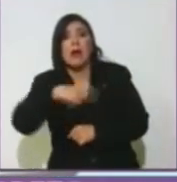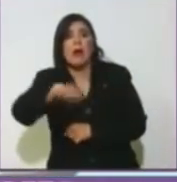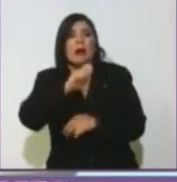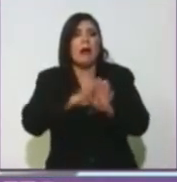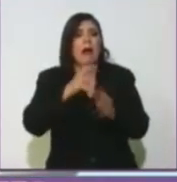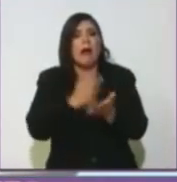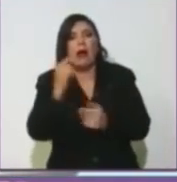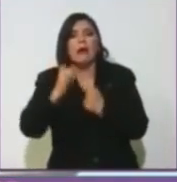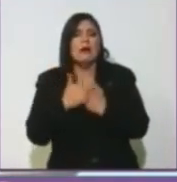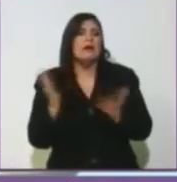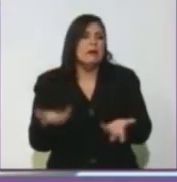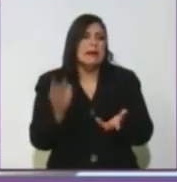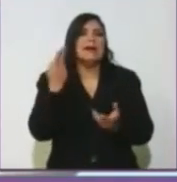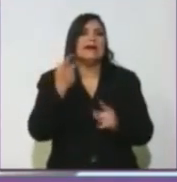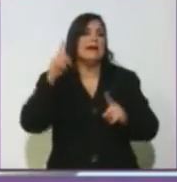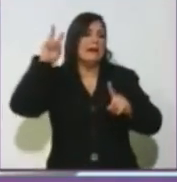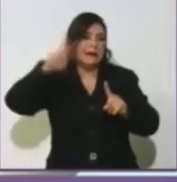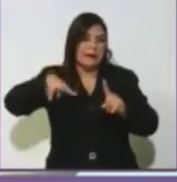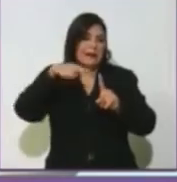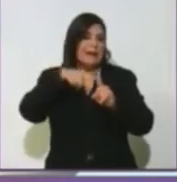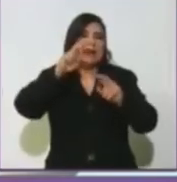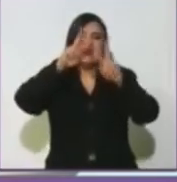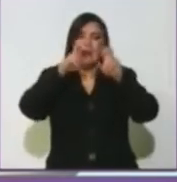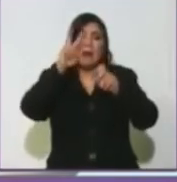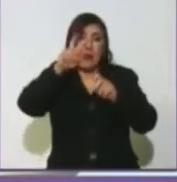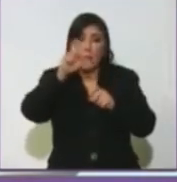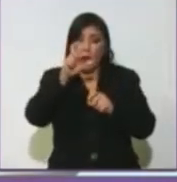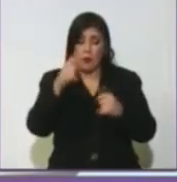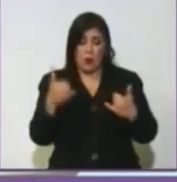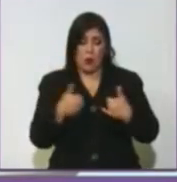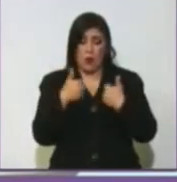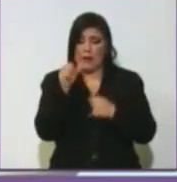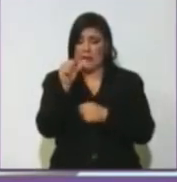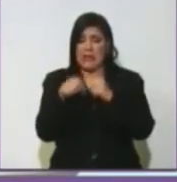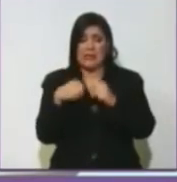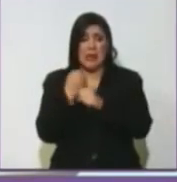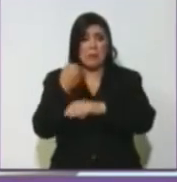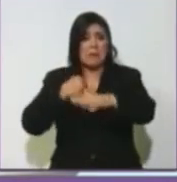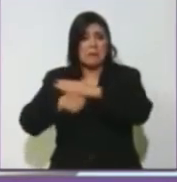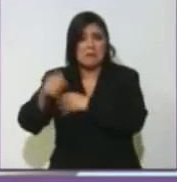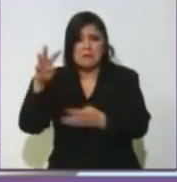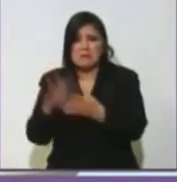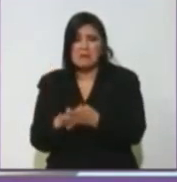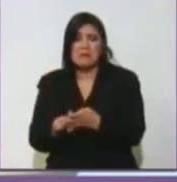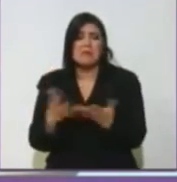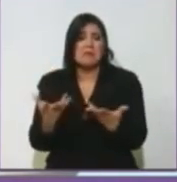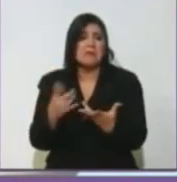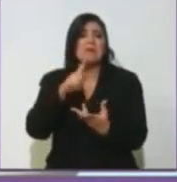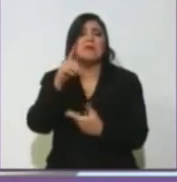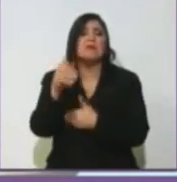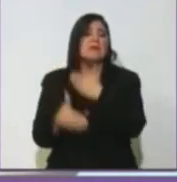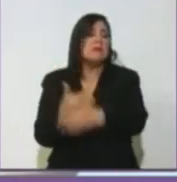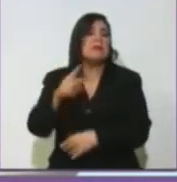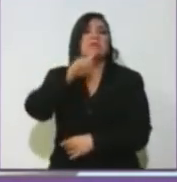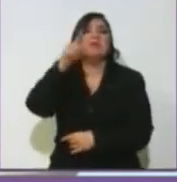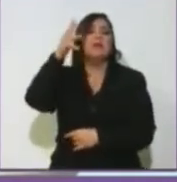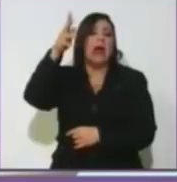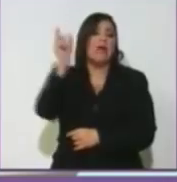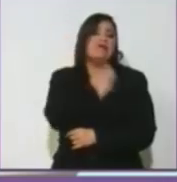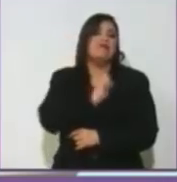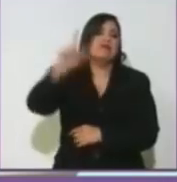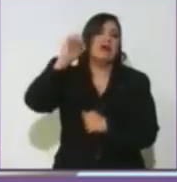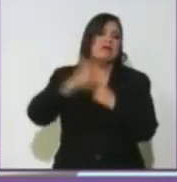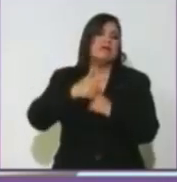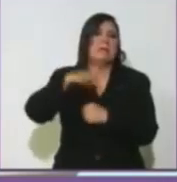demostrado que cuando un joven entra a los 16 años a la cárcel lo más probable es que se vuelva un delincuente profesional